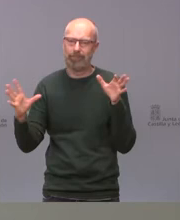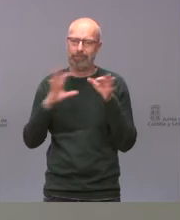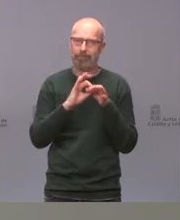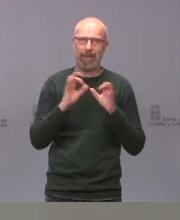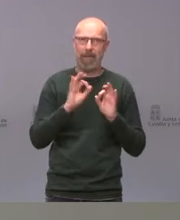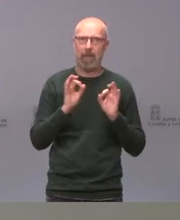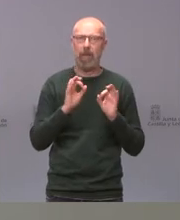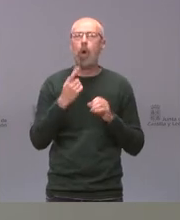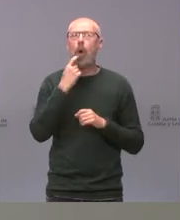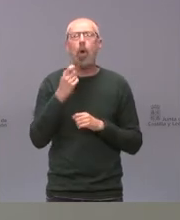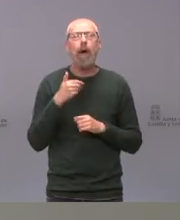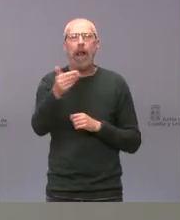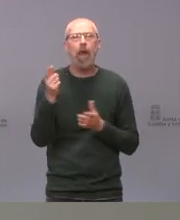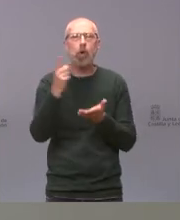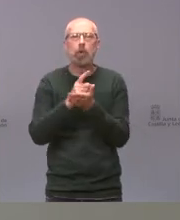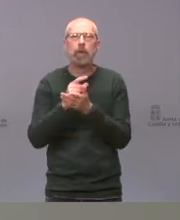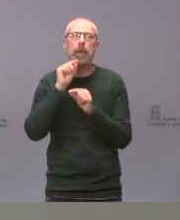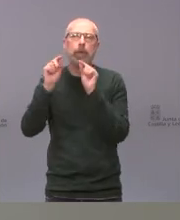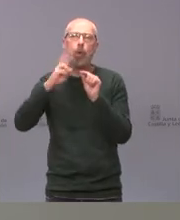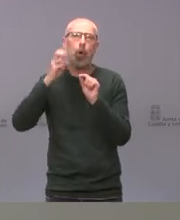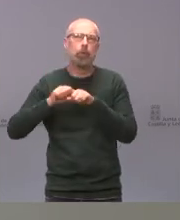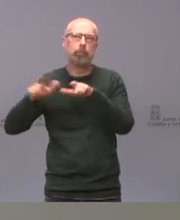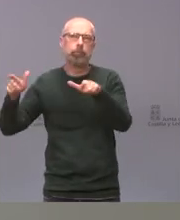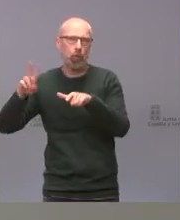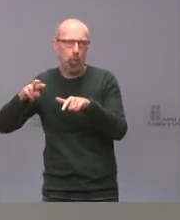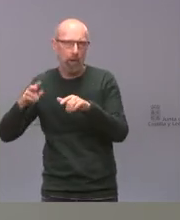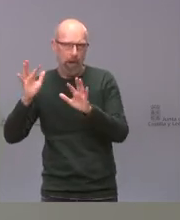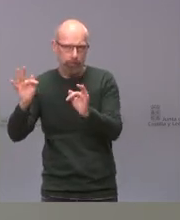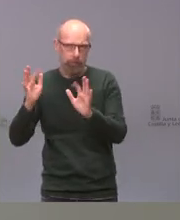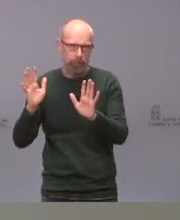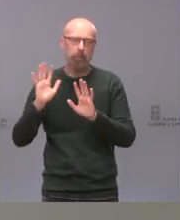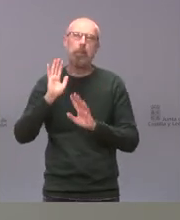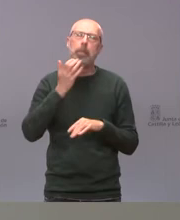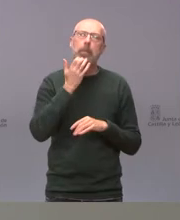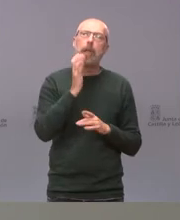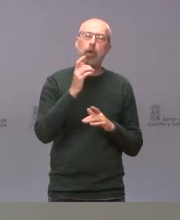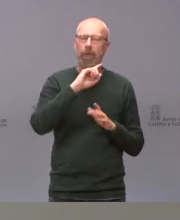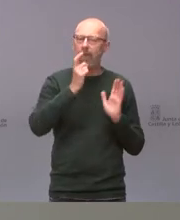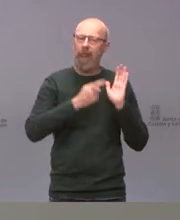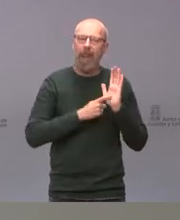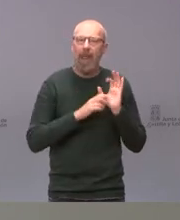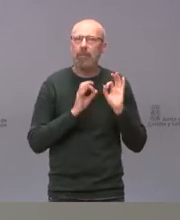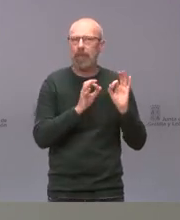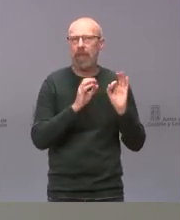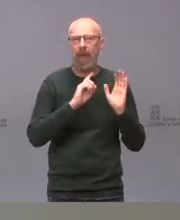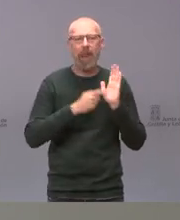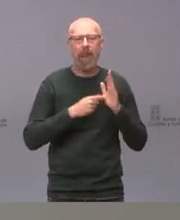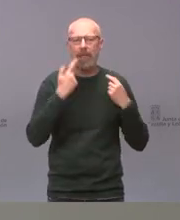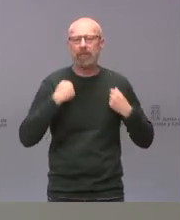más, ojalá esto sea así, pero desde luego sí que se necesita una ley de pandemias o una ley nueva de salud